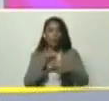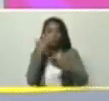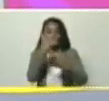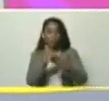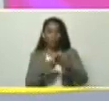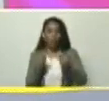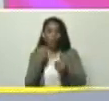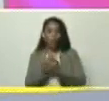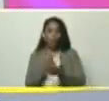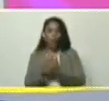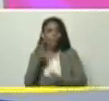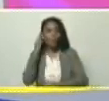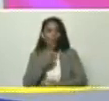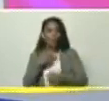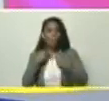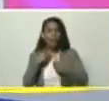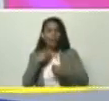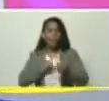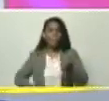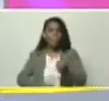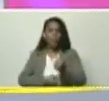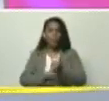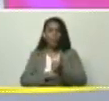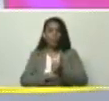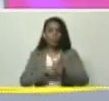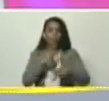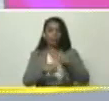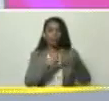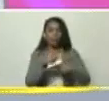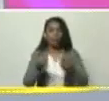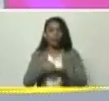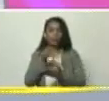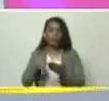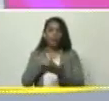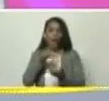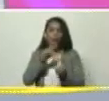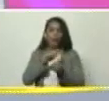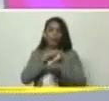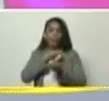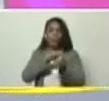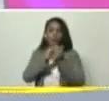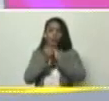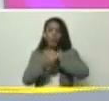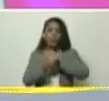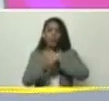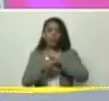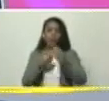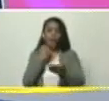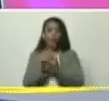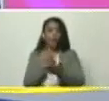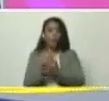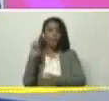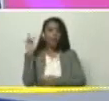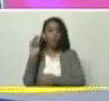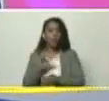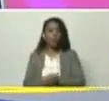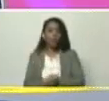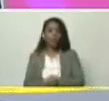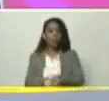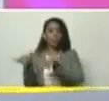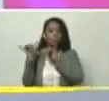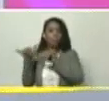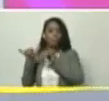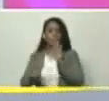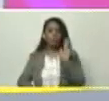económica bolivariana, para respaldar el aparato productivo nacional, para la transformación de la economía venezolana. Asimismo,